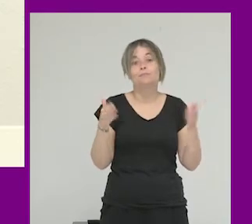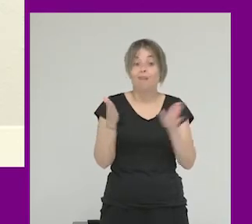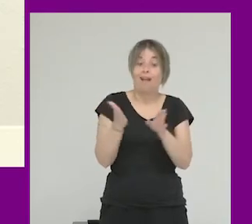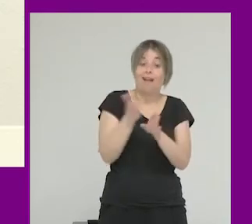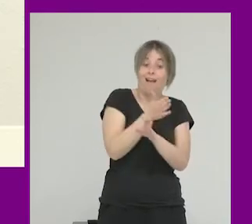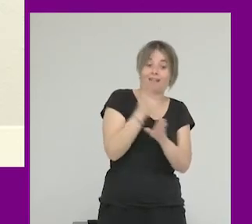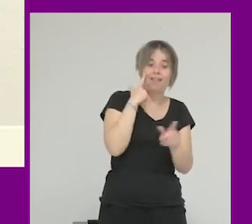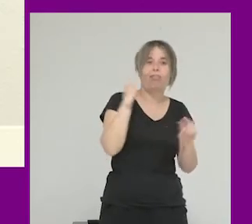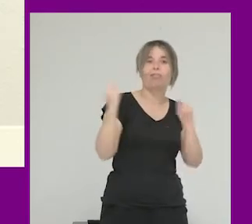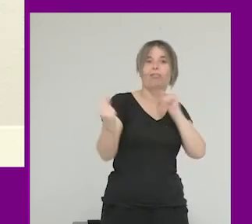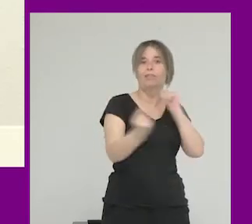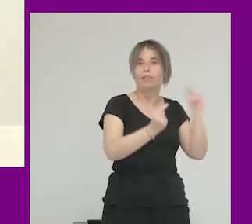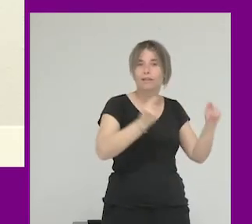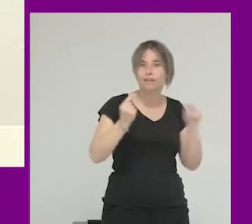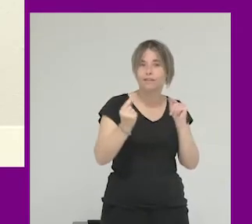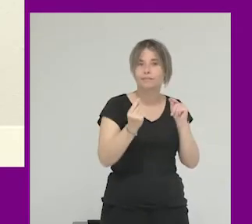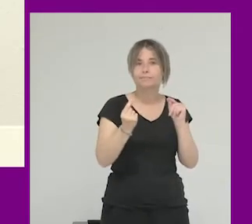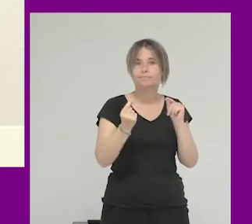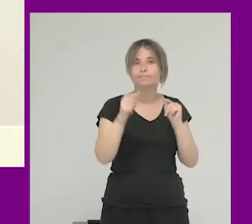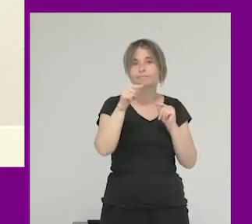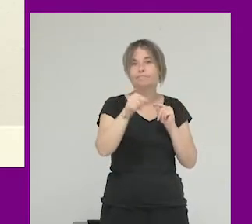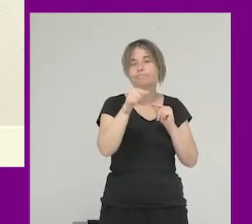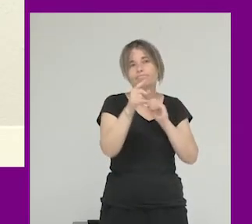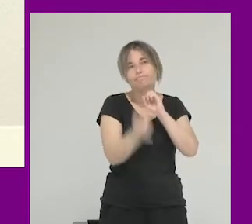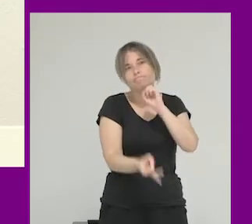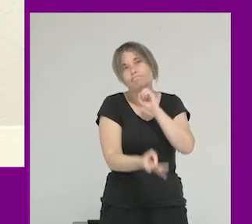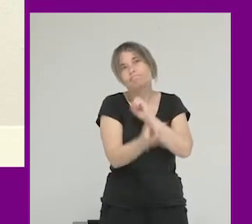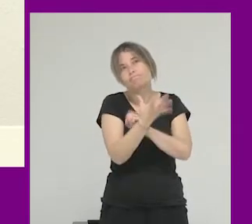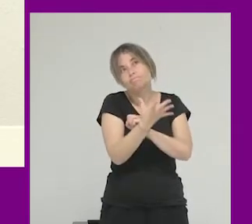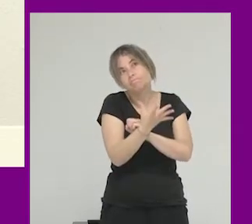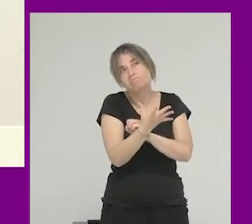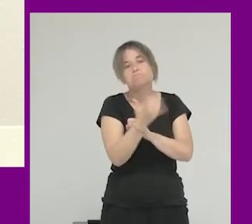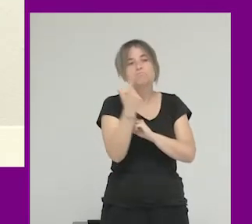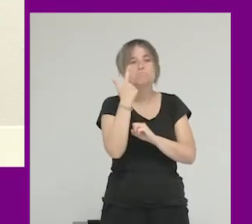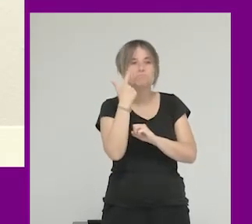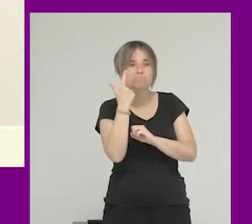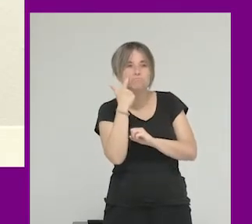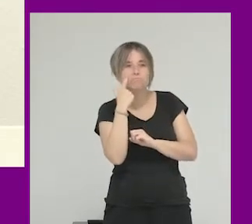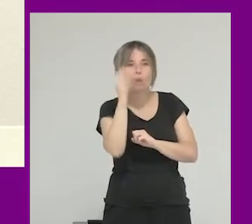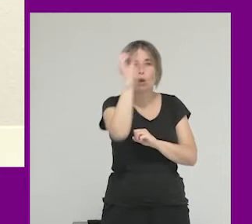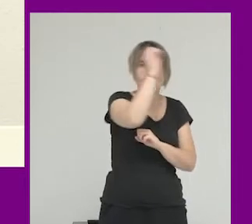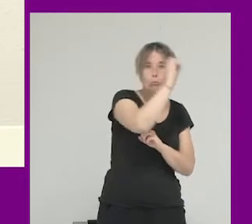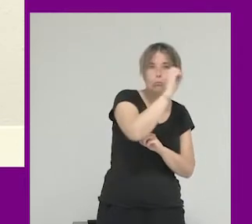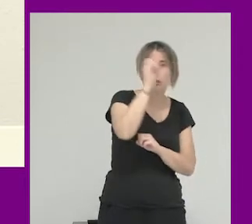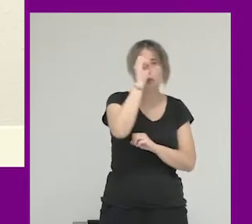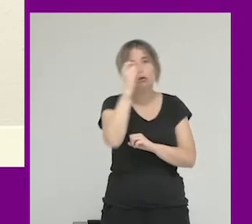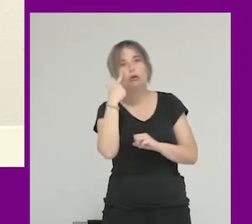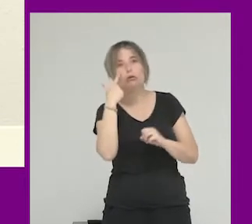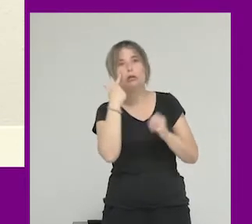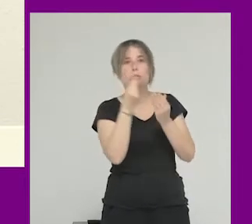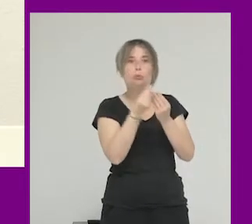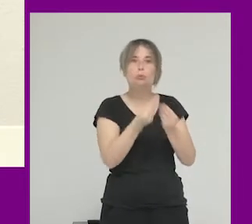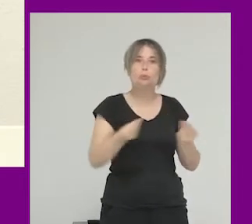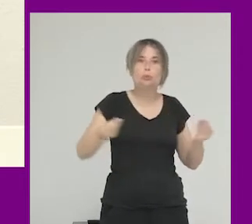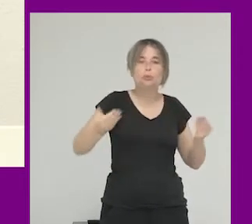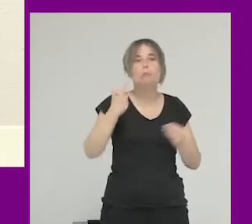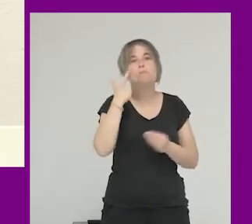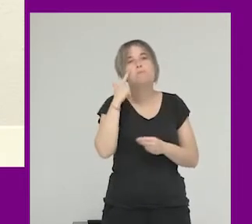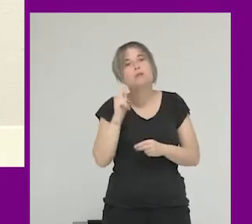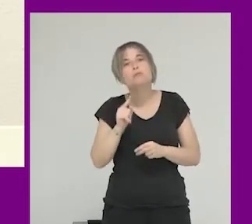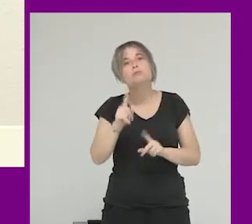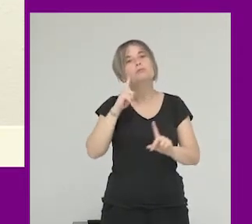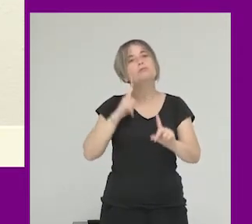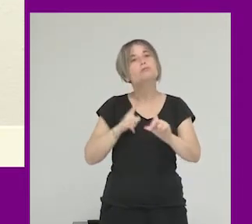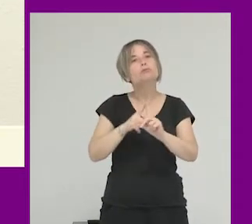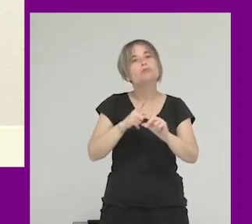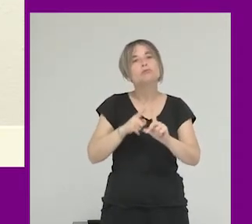ese debate, aparecen posiciones un poco, digamos, más moderadas, pero que van en el sentido